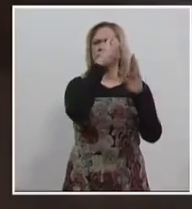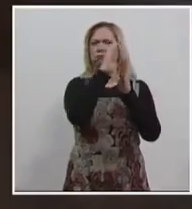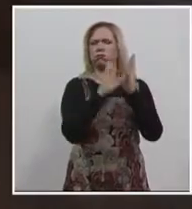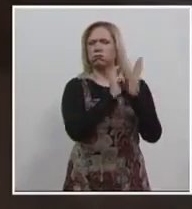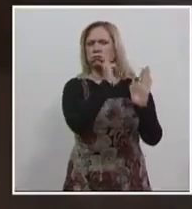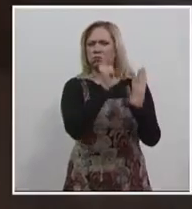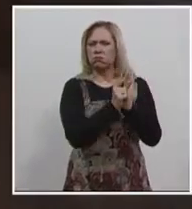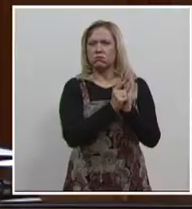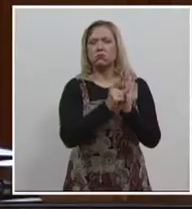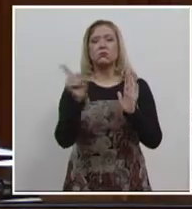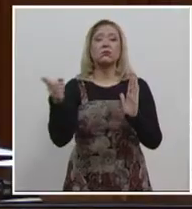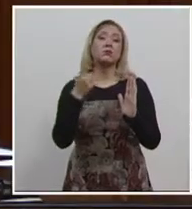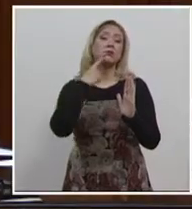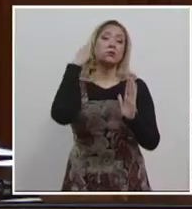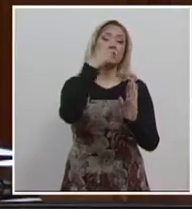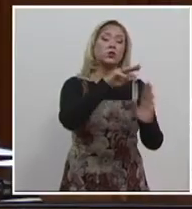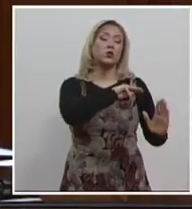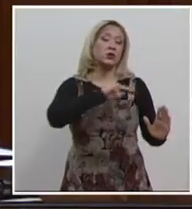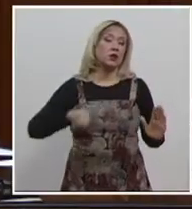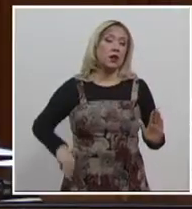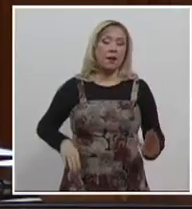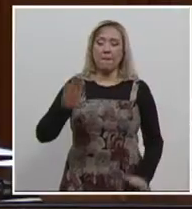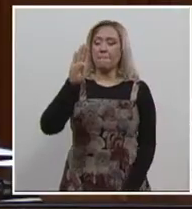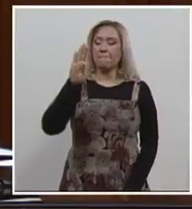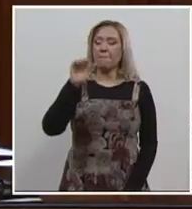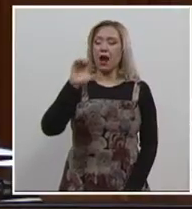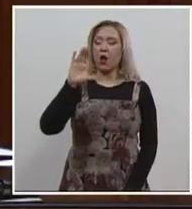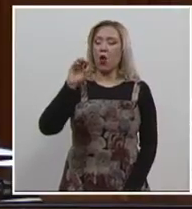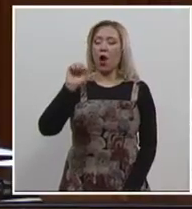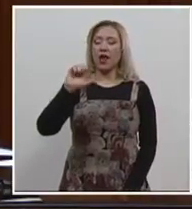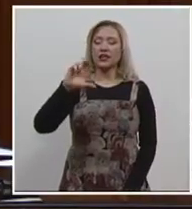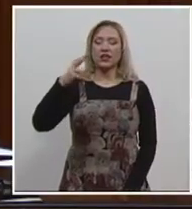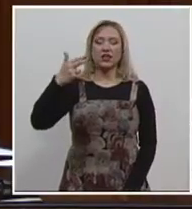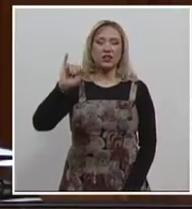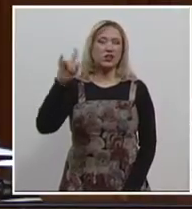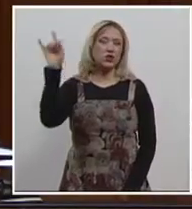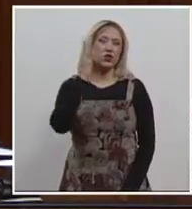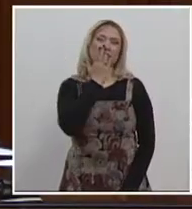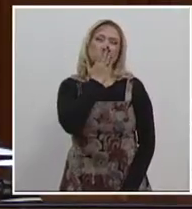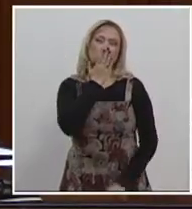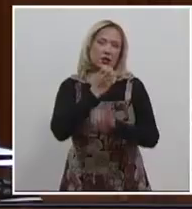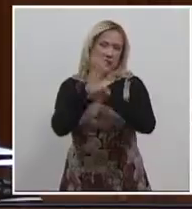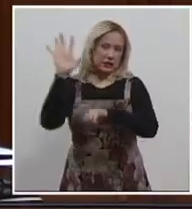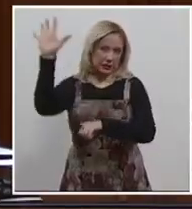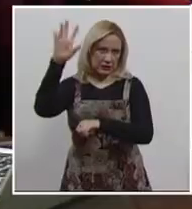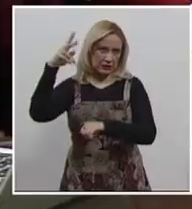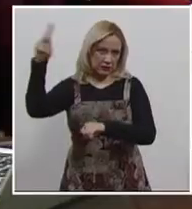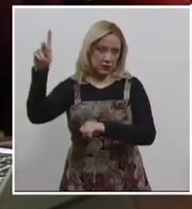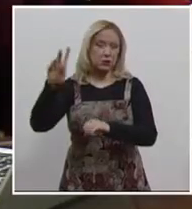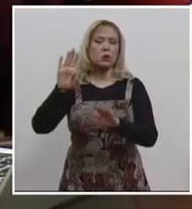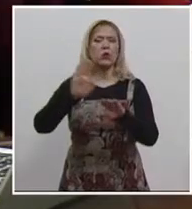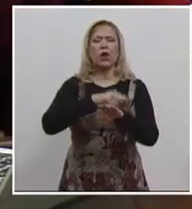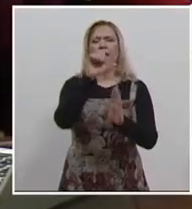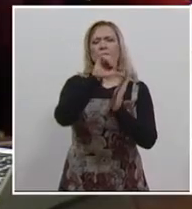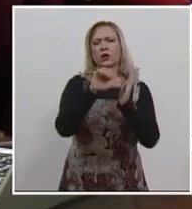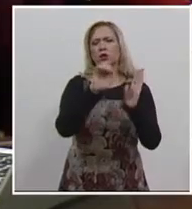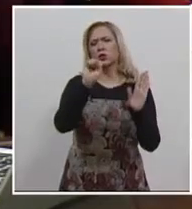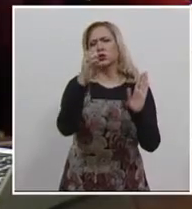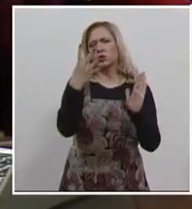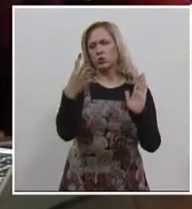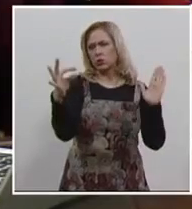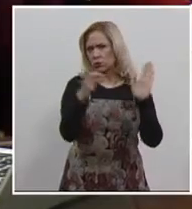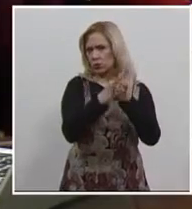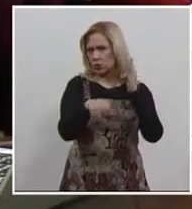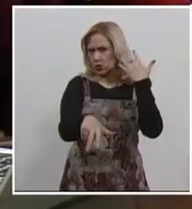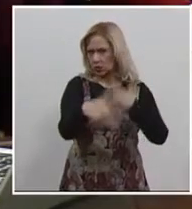constitucional promovida por el municipio de Bacuachi en el estado de Sonora contra el artículo 64, fracción